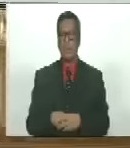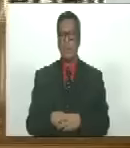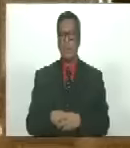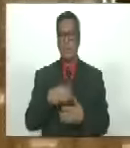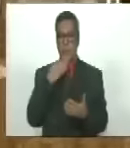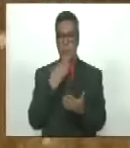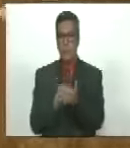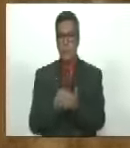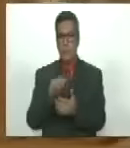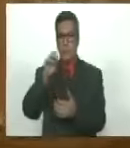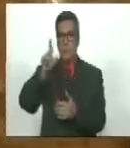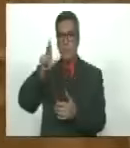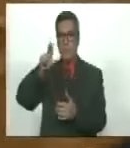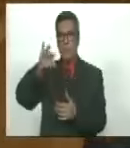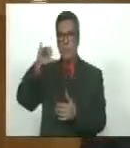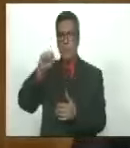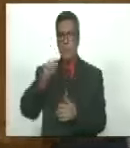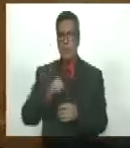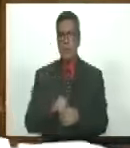Gracias, Luis.